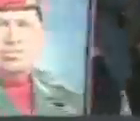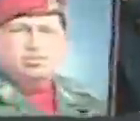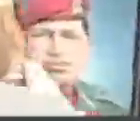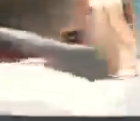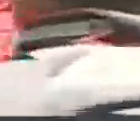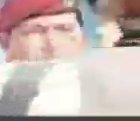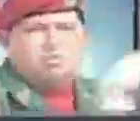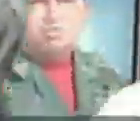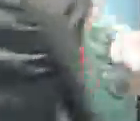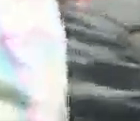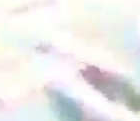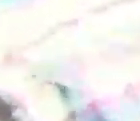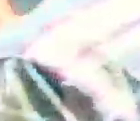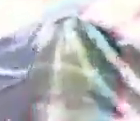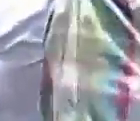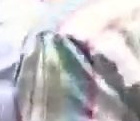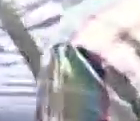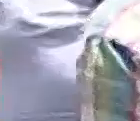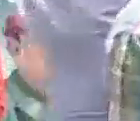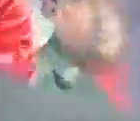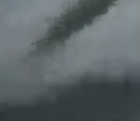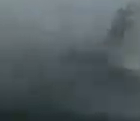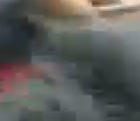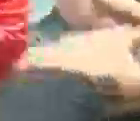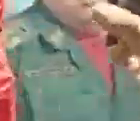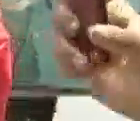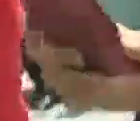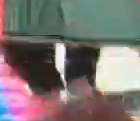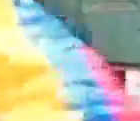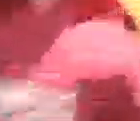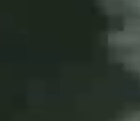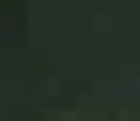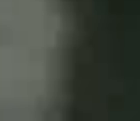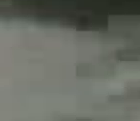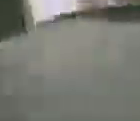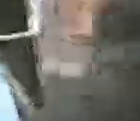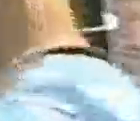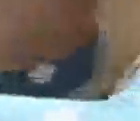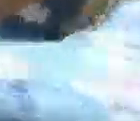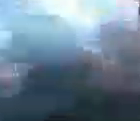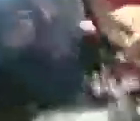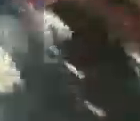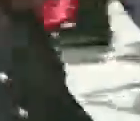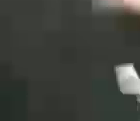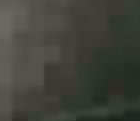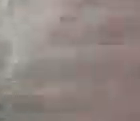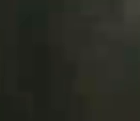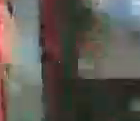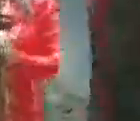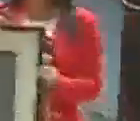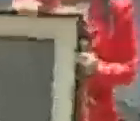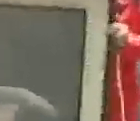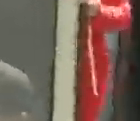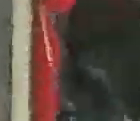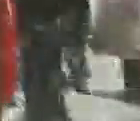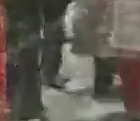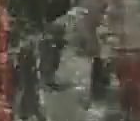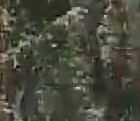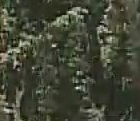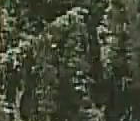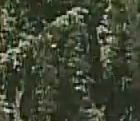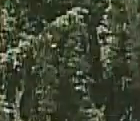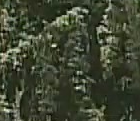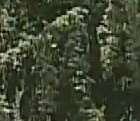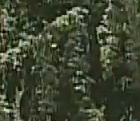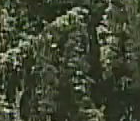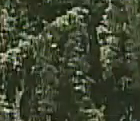en pantalla a esos constituyentes que fueron elegidos a través del voto